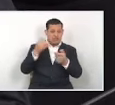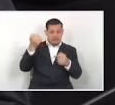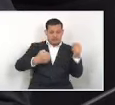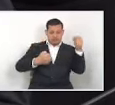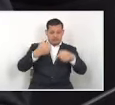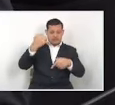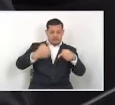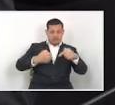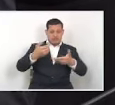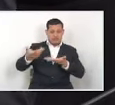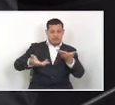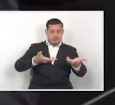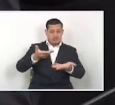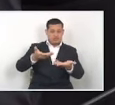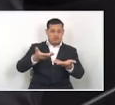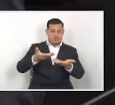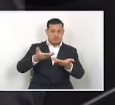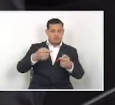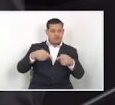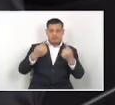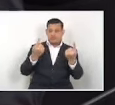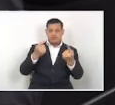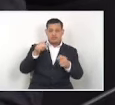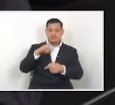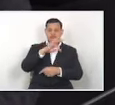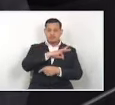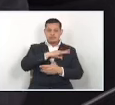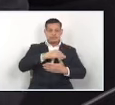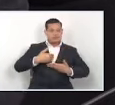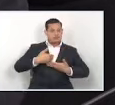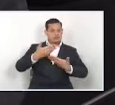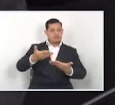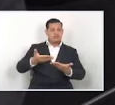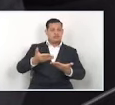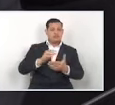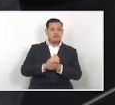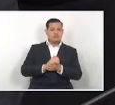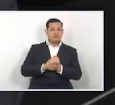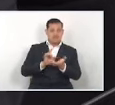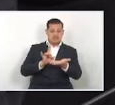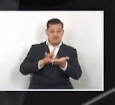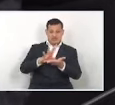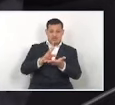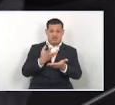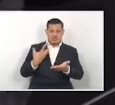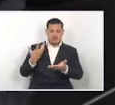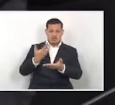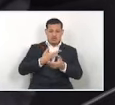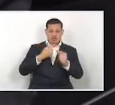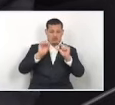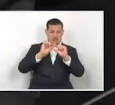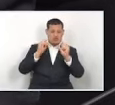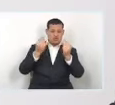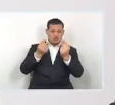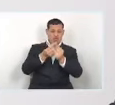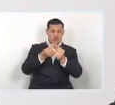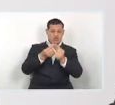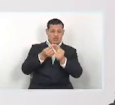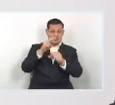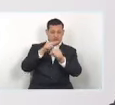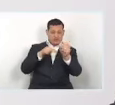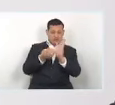a los agricultores, al contrario. Lo que pasa es que se están eliminando todas esas cadenas de